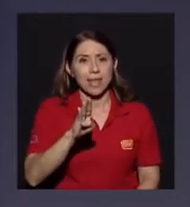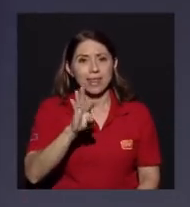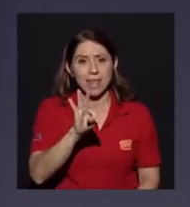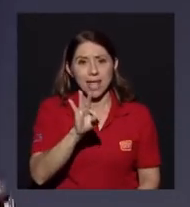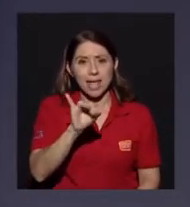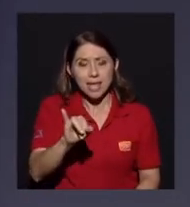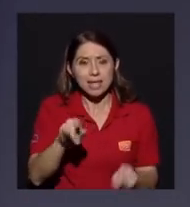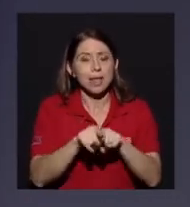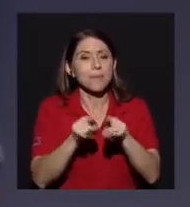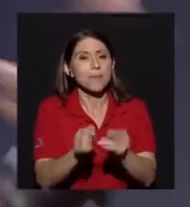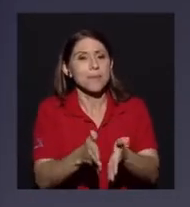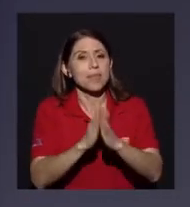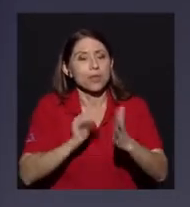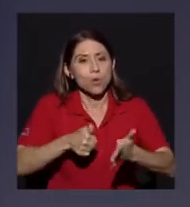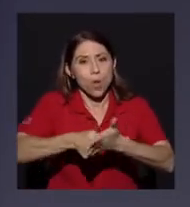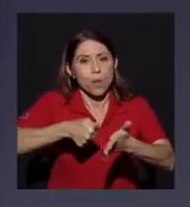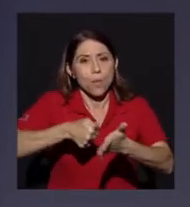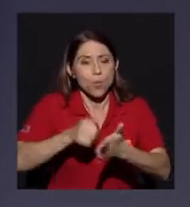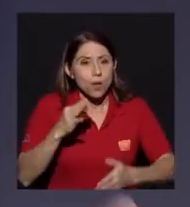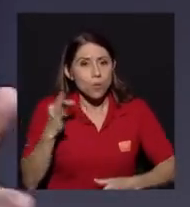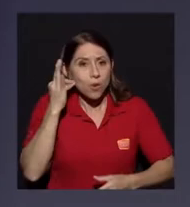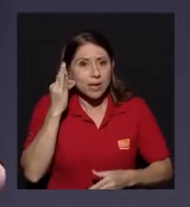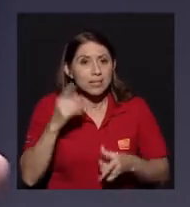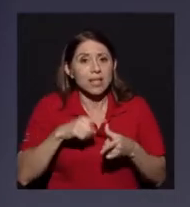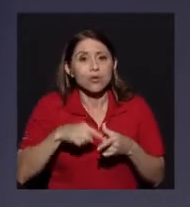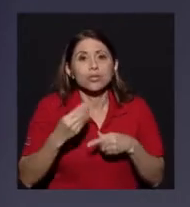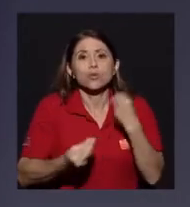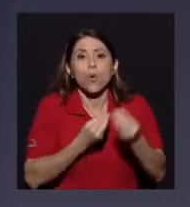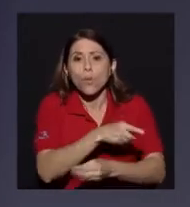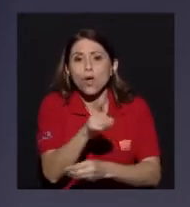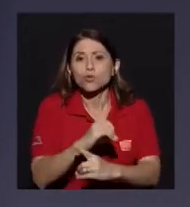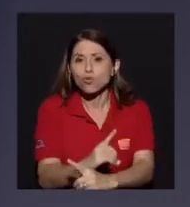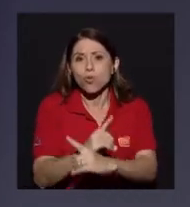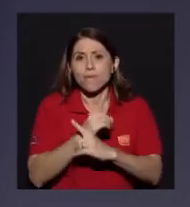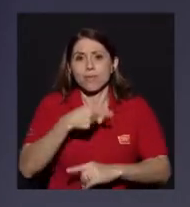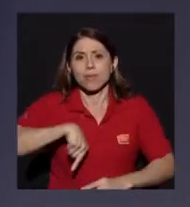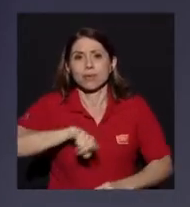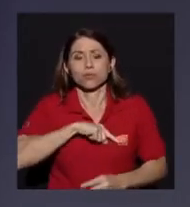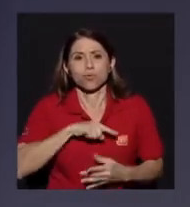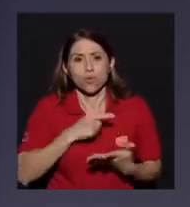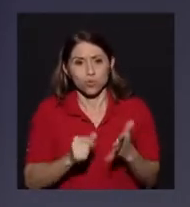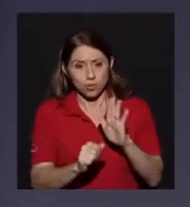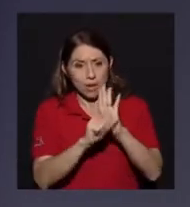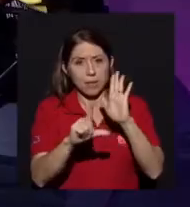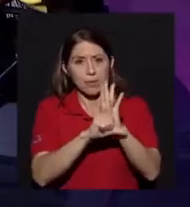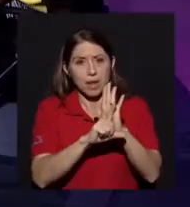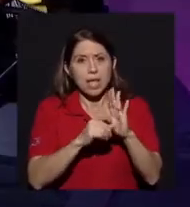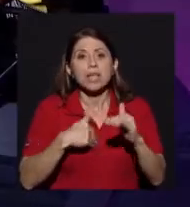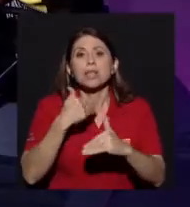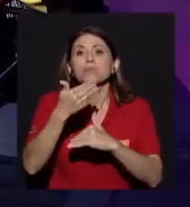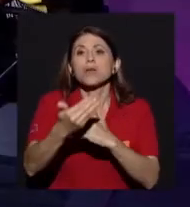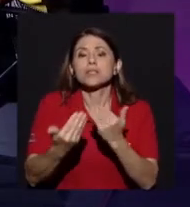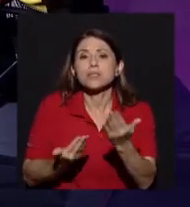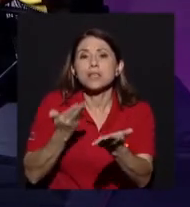con qué cara partidos que no no defienden en el plenario llegan a pedirnos el voto y llegan a decir que no decían de nuestros derechos estando